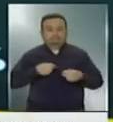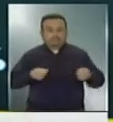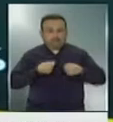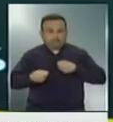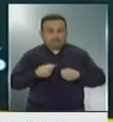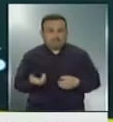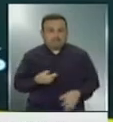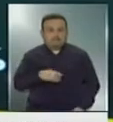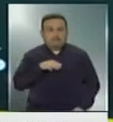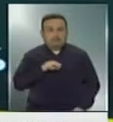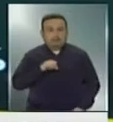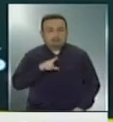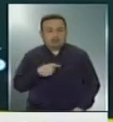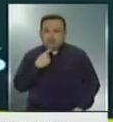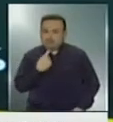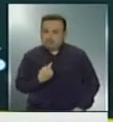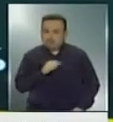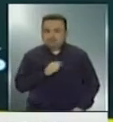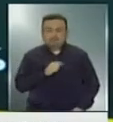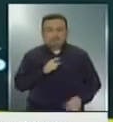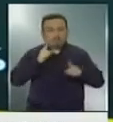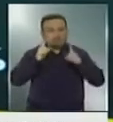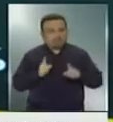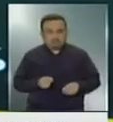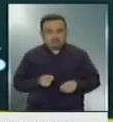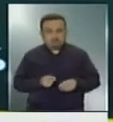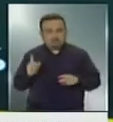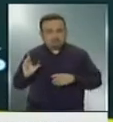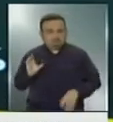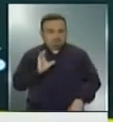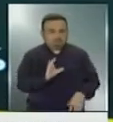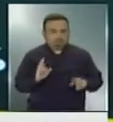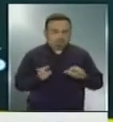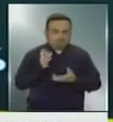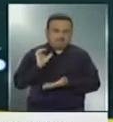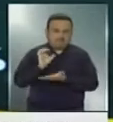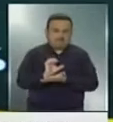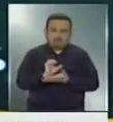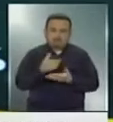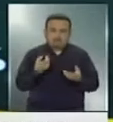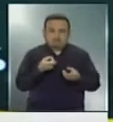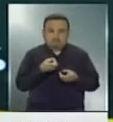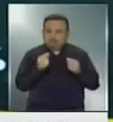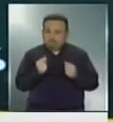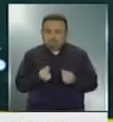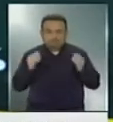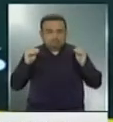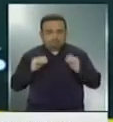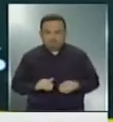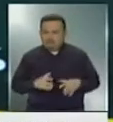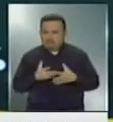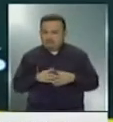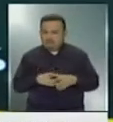Comercio, Manuel Melero, quien hoy está planteando que debe haber un salvataje, una ayuda del Estado, porque de lo contrario esto va a generar